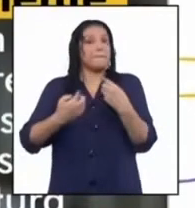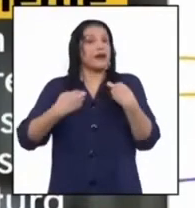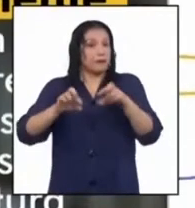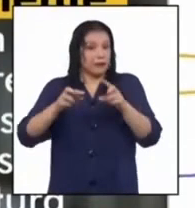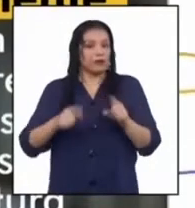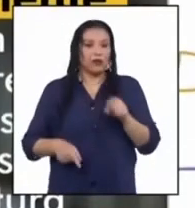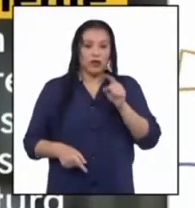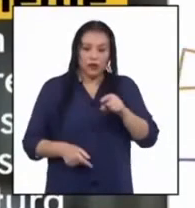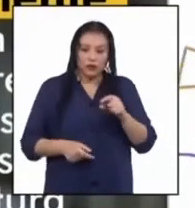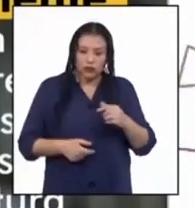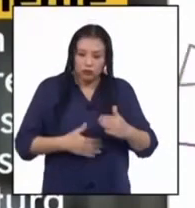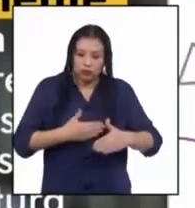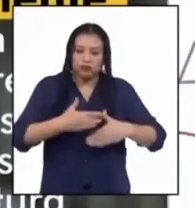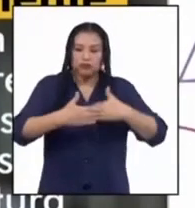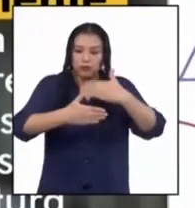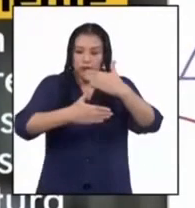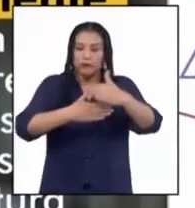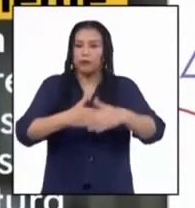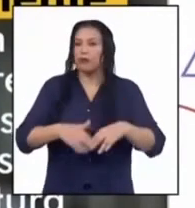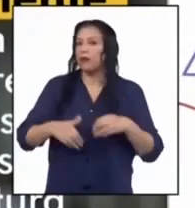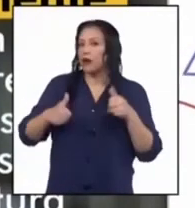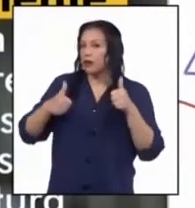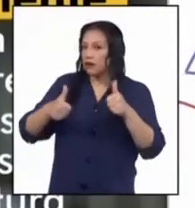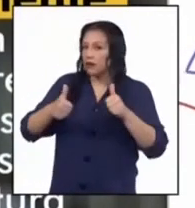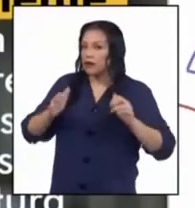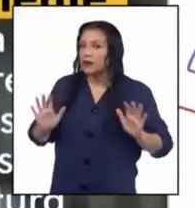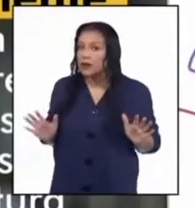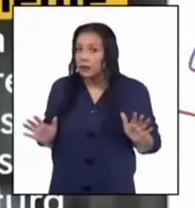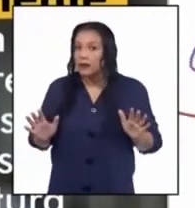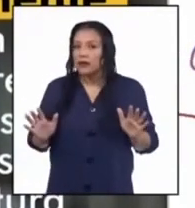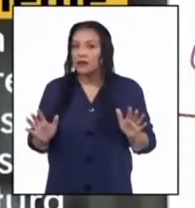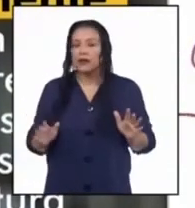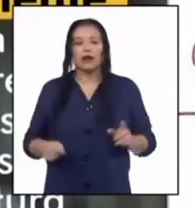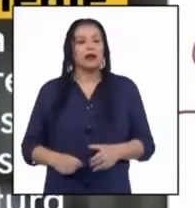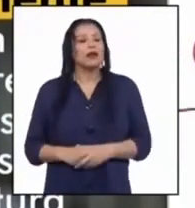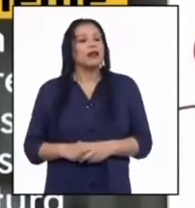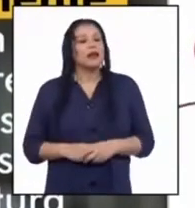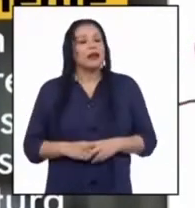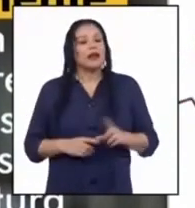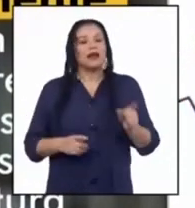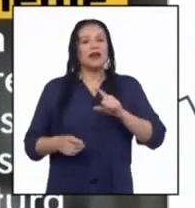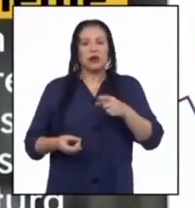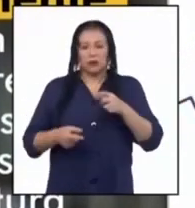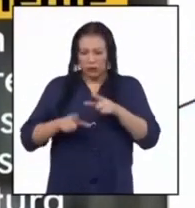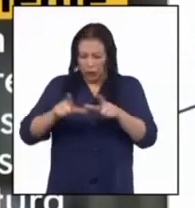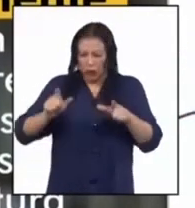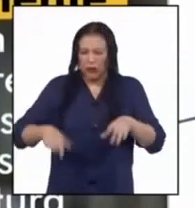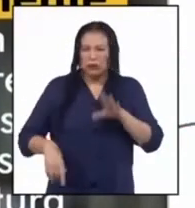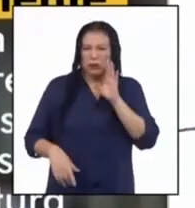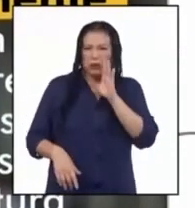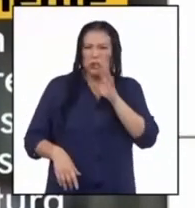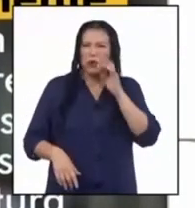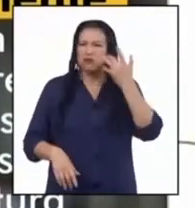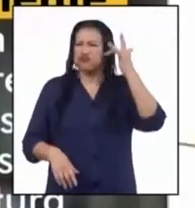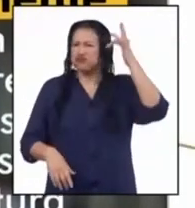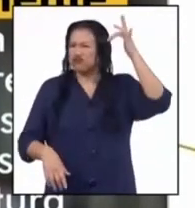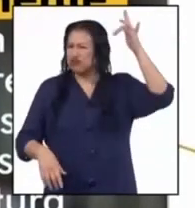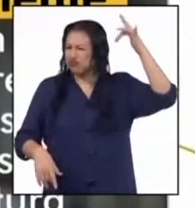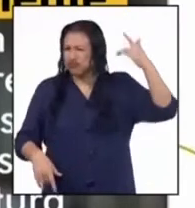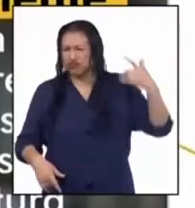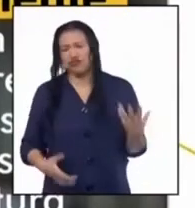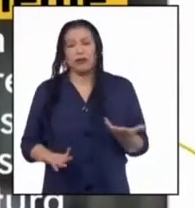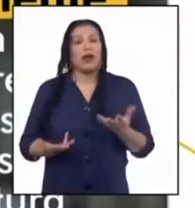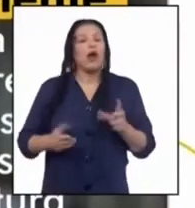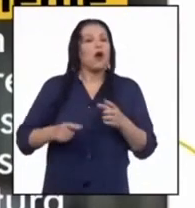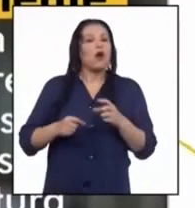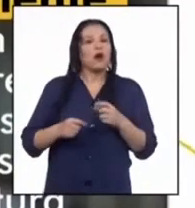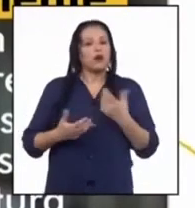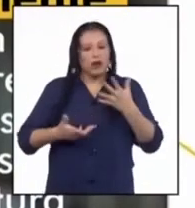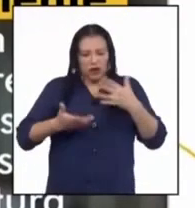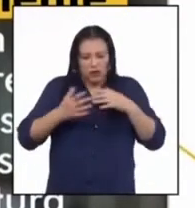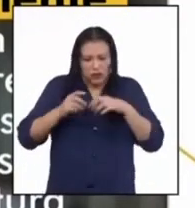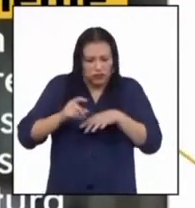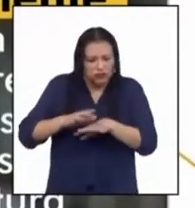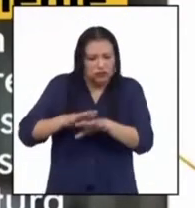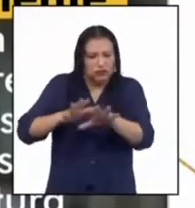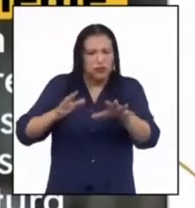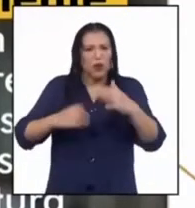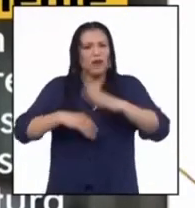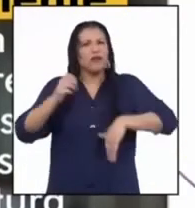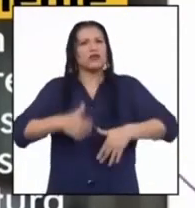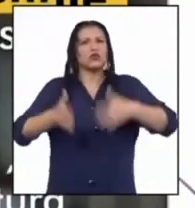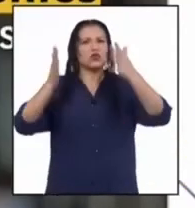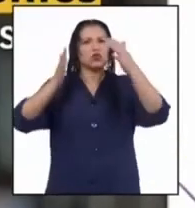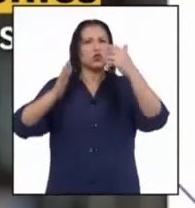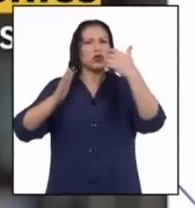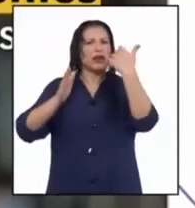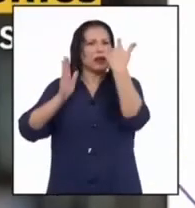que éstas se desarrollen adecuadamente sin la emisión de malos olores, ruidos molestos, filtraciones o